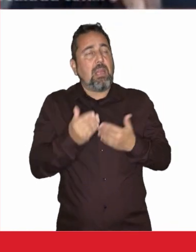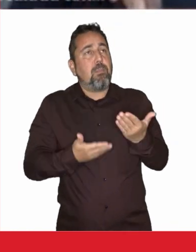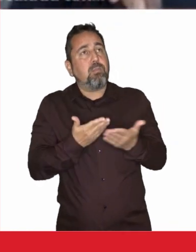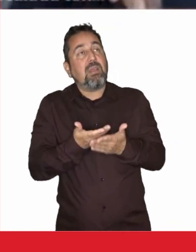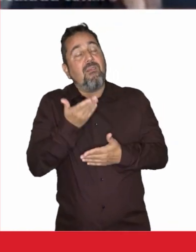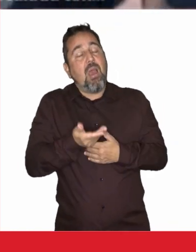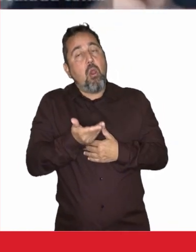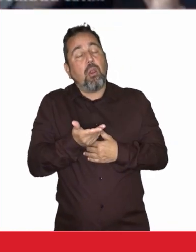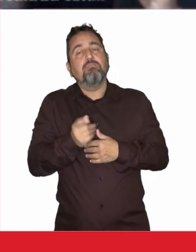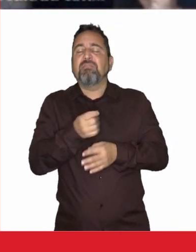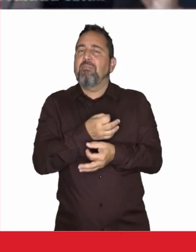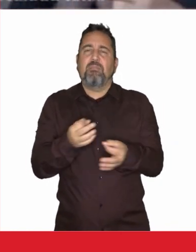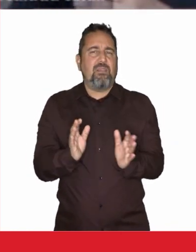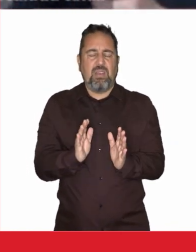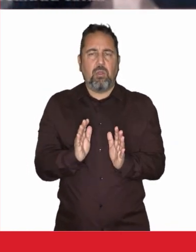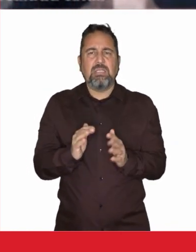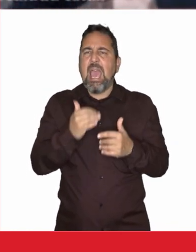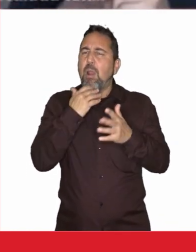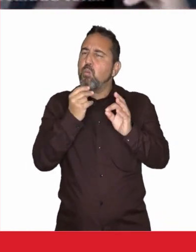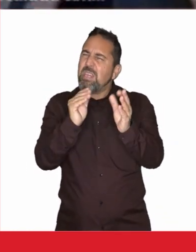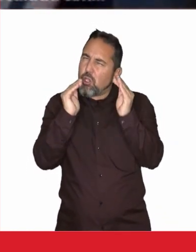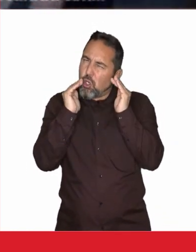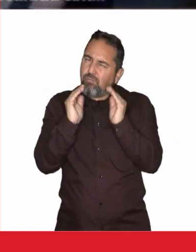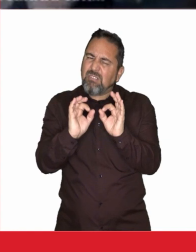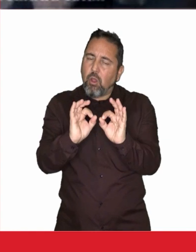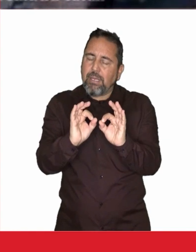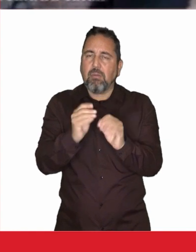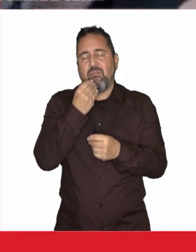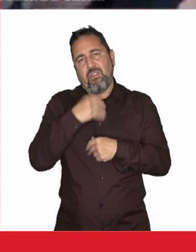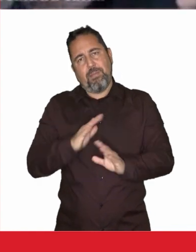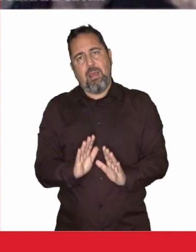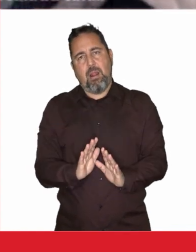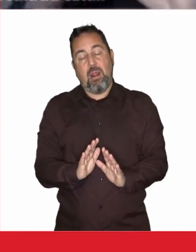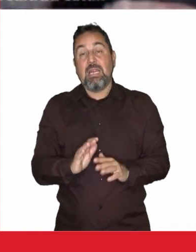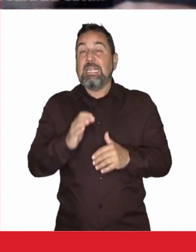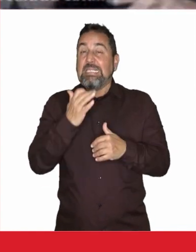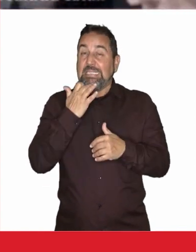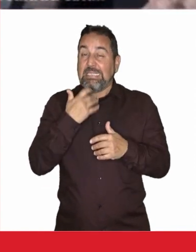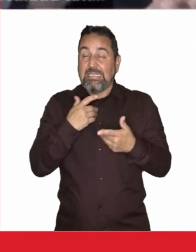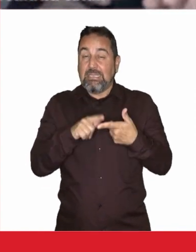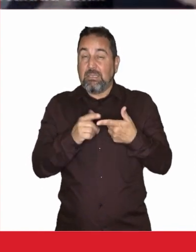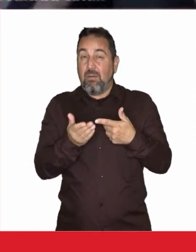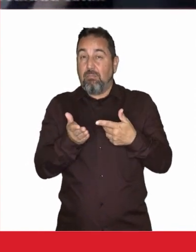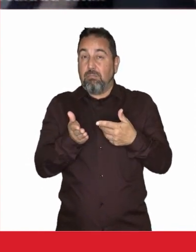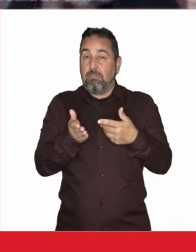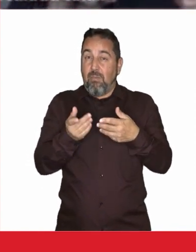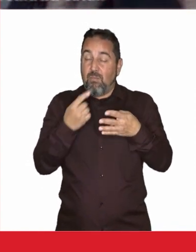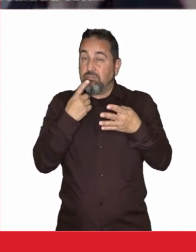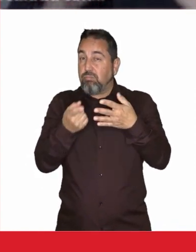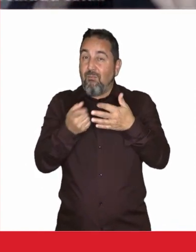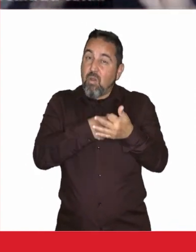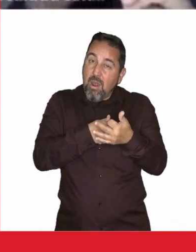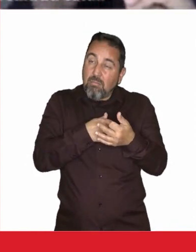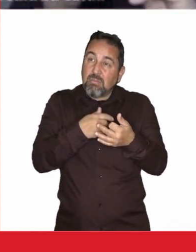o incrementa la propuesta de valor? Sí, perfecto. ¿Es para algo muy concreto? Fenomenal. Si la